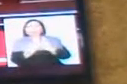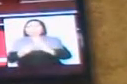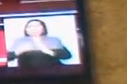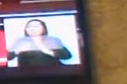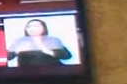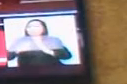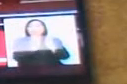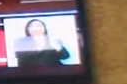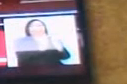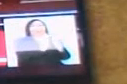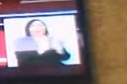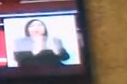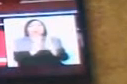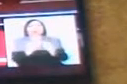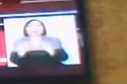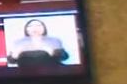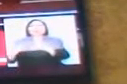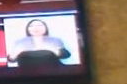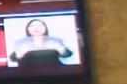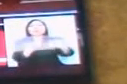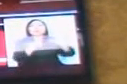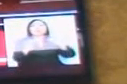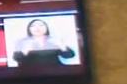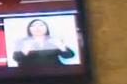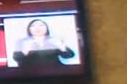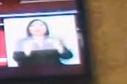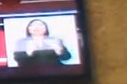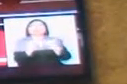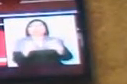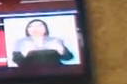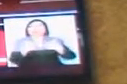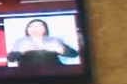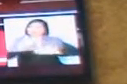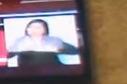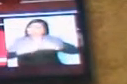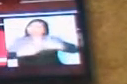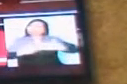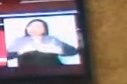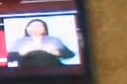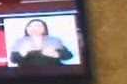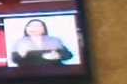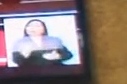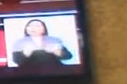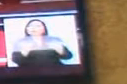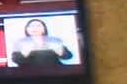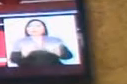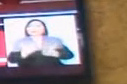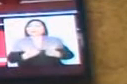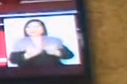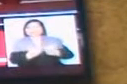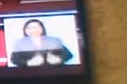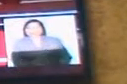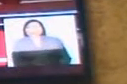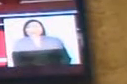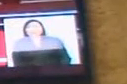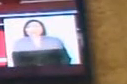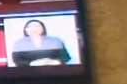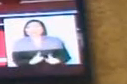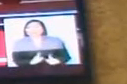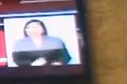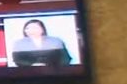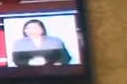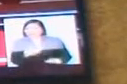crecimiento ordenado y equitativo. Y debemos avanzar rápido en este camino.